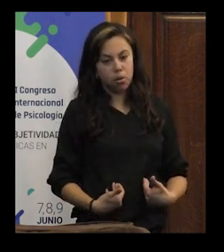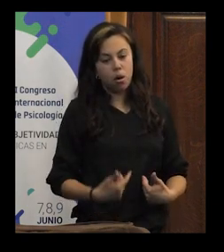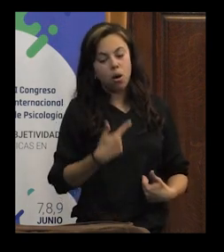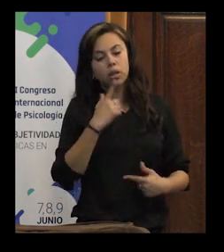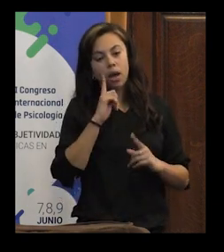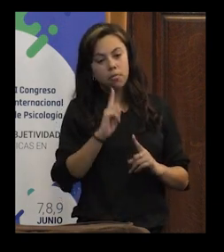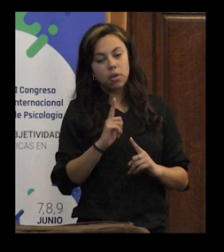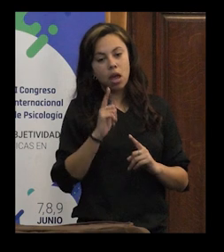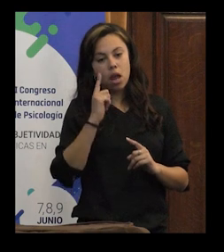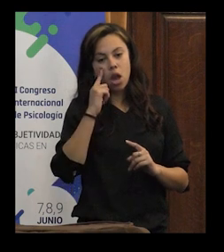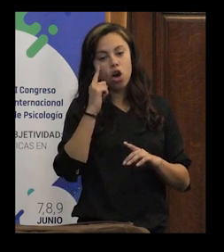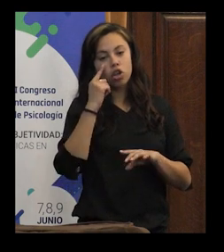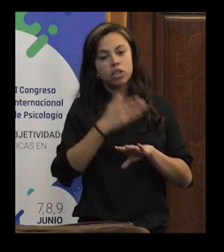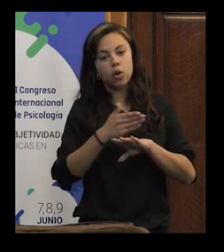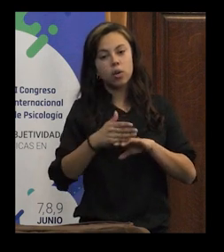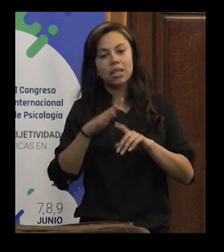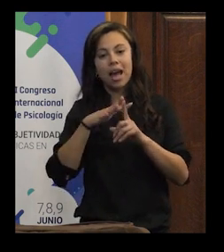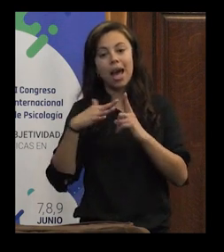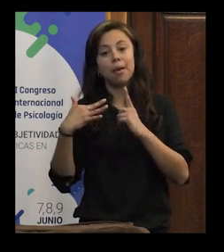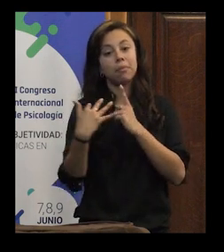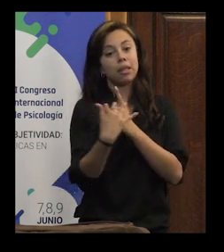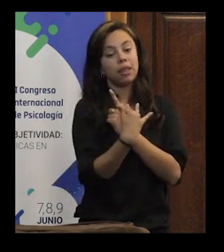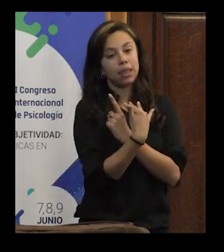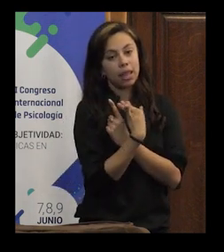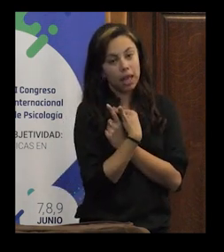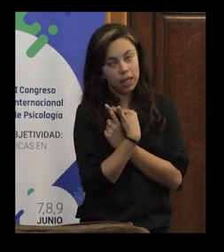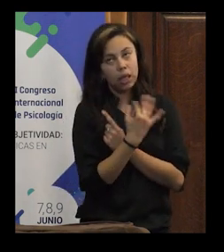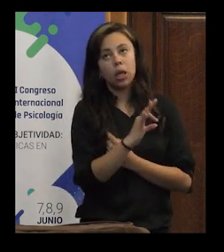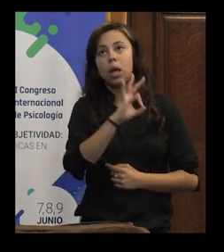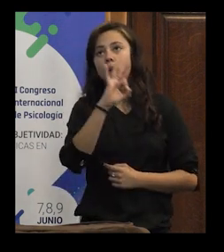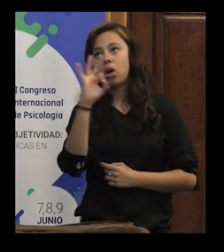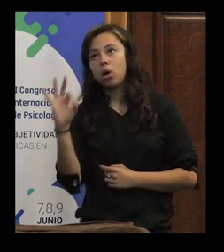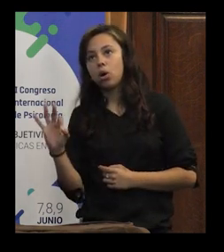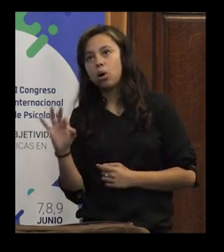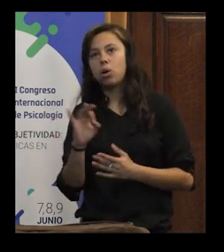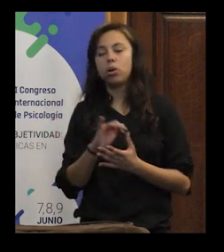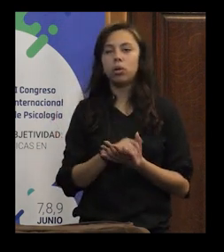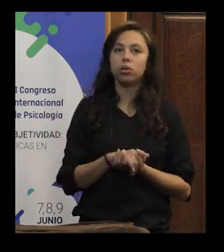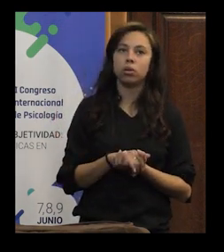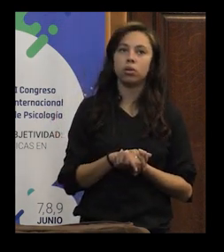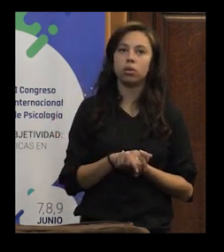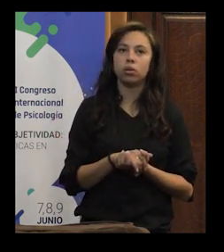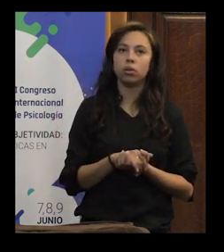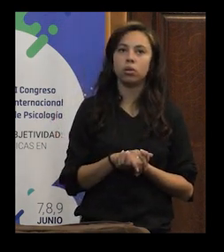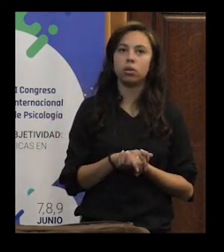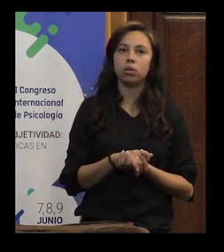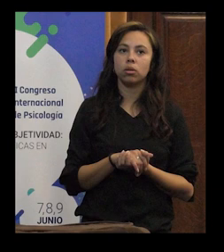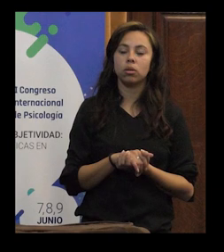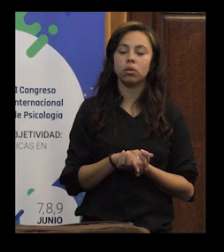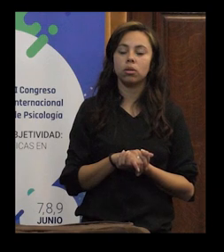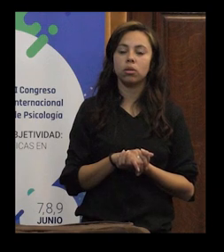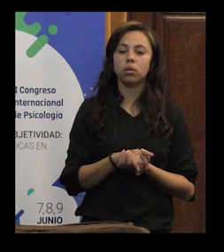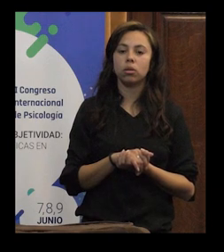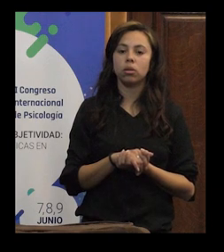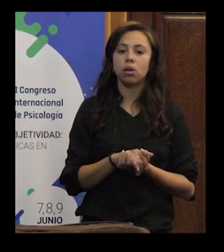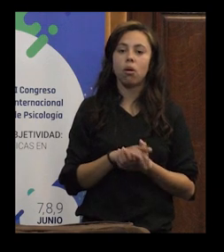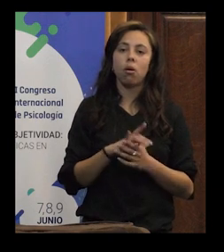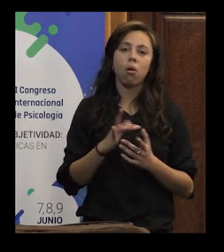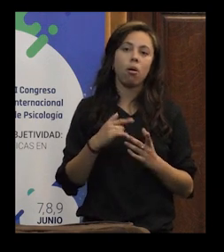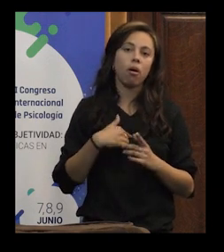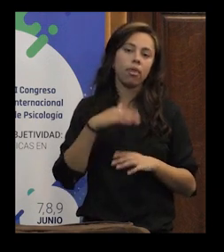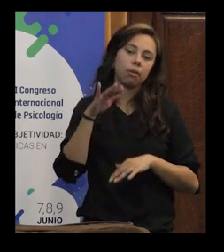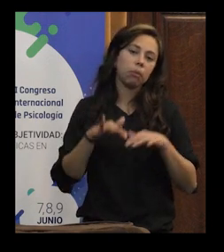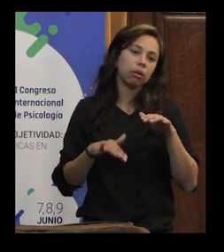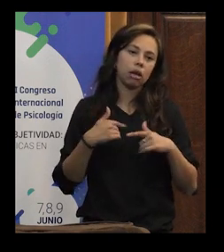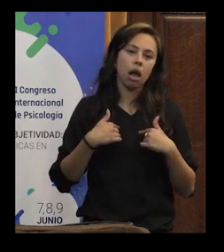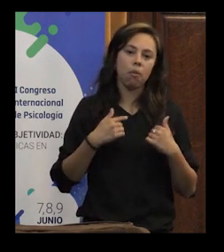ambiental, o una cuestión de lo que una persona hace o deja de hacer,